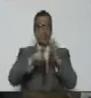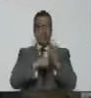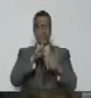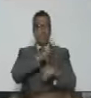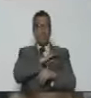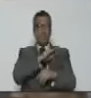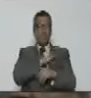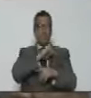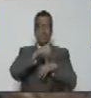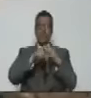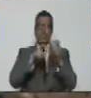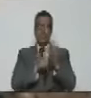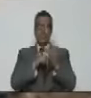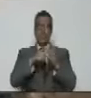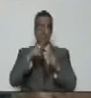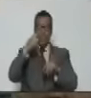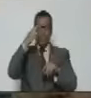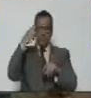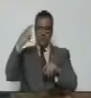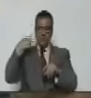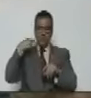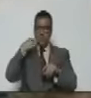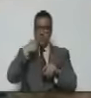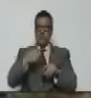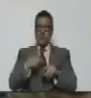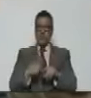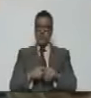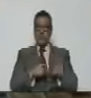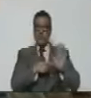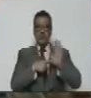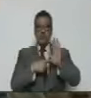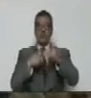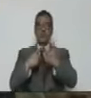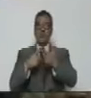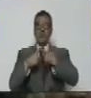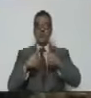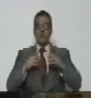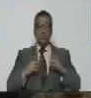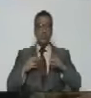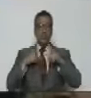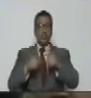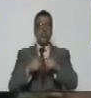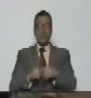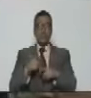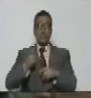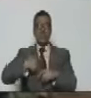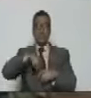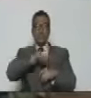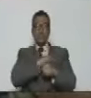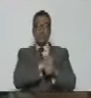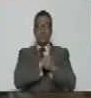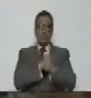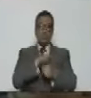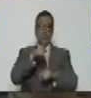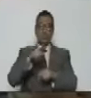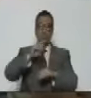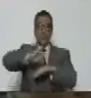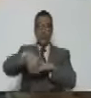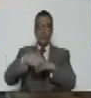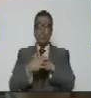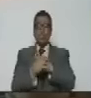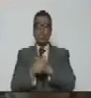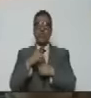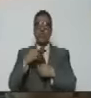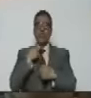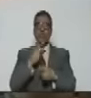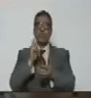fueron absolutamente honrados, como lo ha expresado en diferentes oportunidades nuestro querido camarada Jorge Rodríguez,